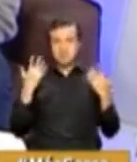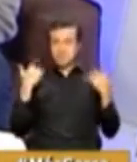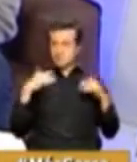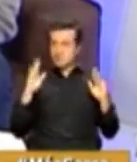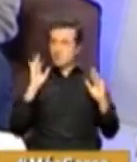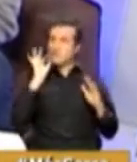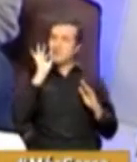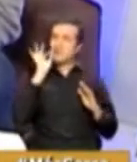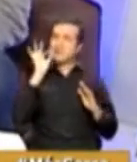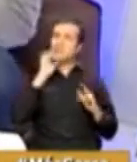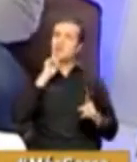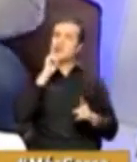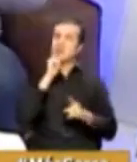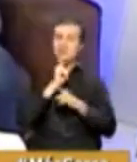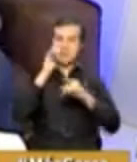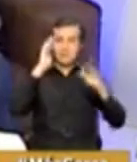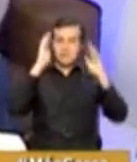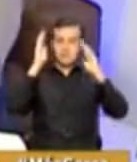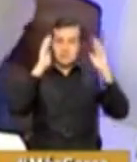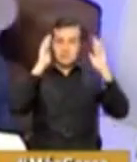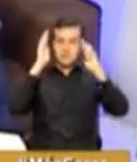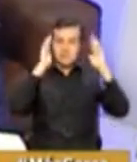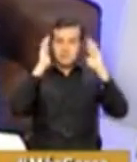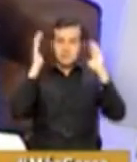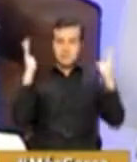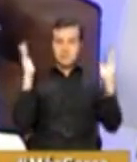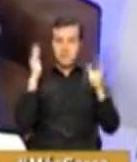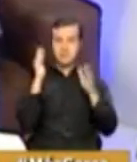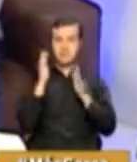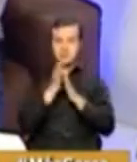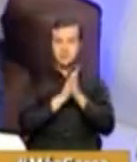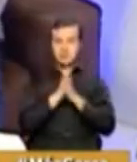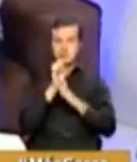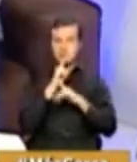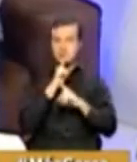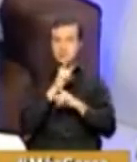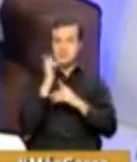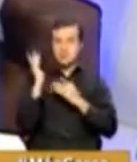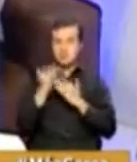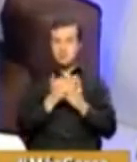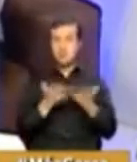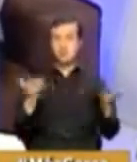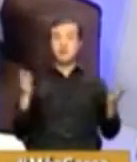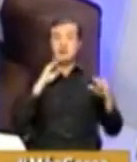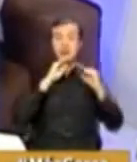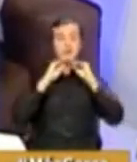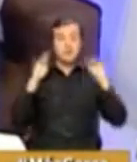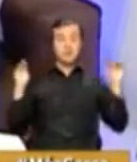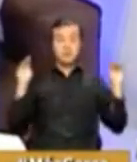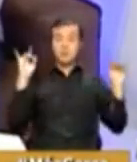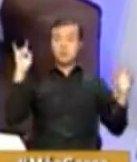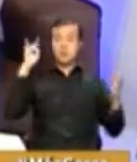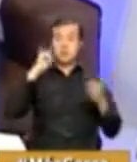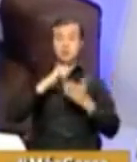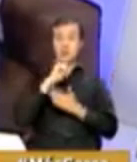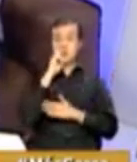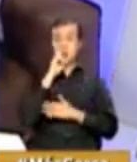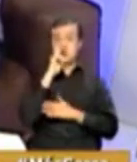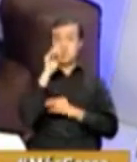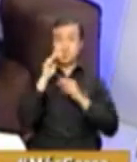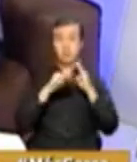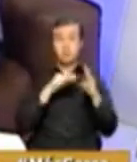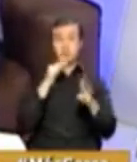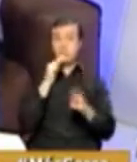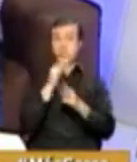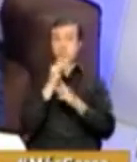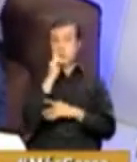Qué rico. Nos despedimos nosotros. También con chocolate ecuatoriano. Claro que sí. Dejó el chef. A propósito, le decía, en la línea aérea más exclusiva del planeta